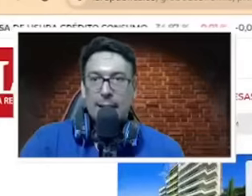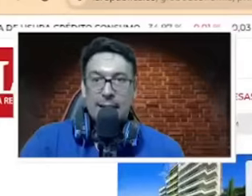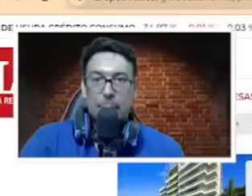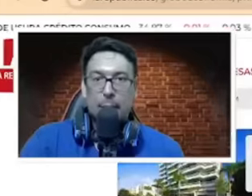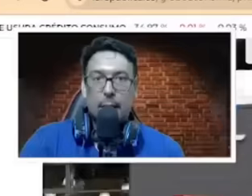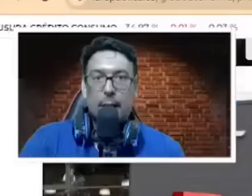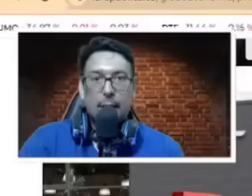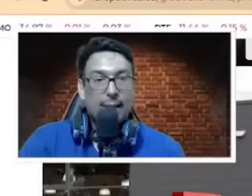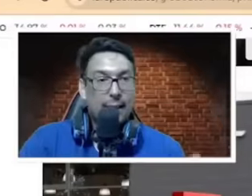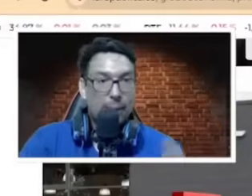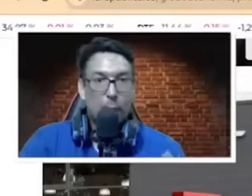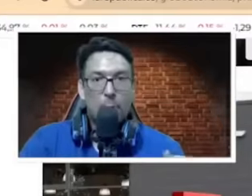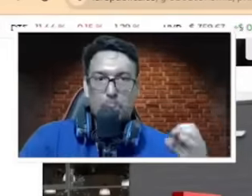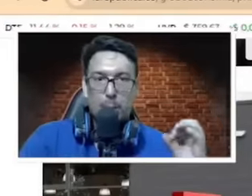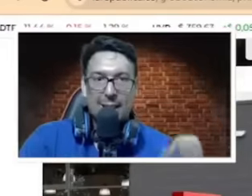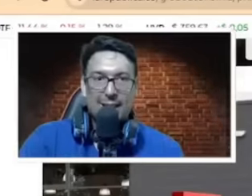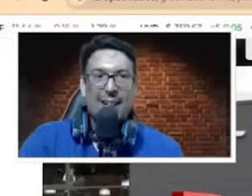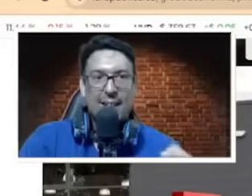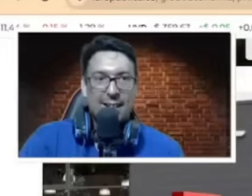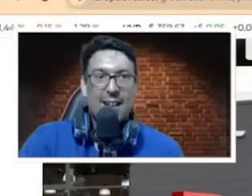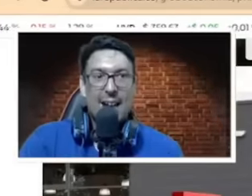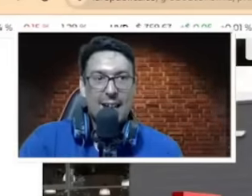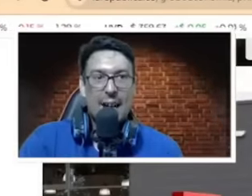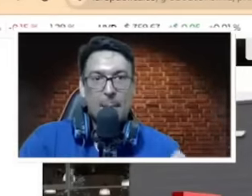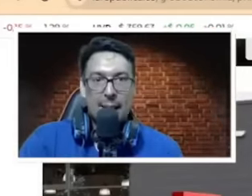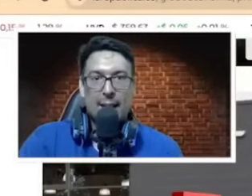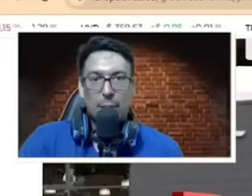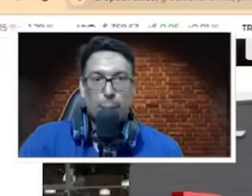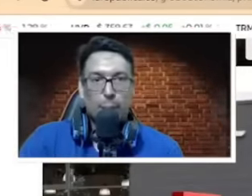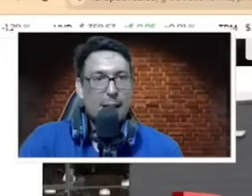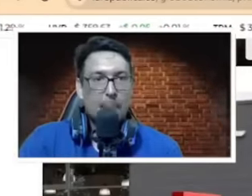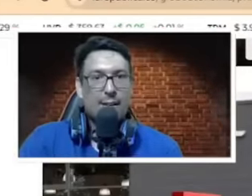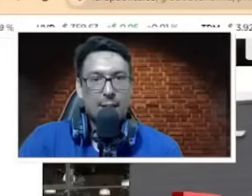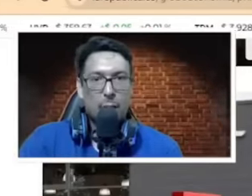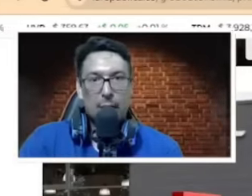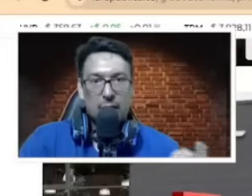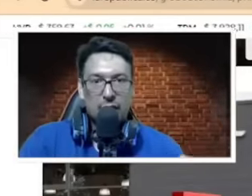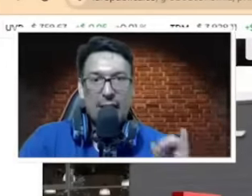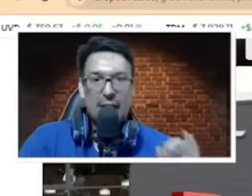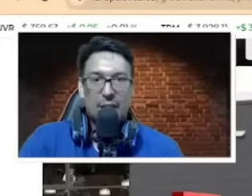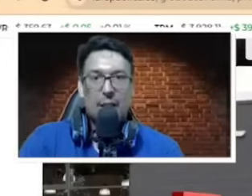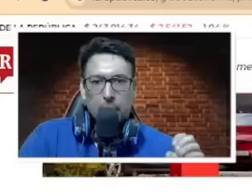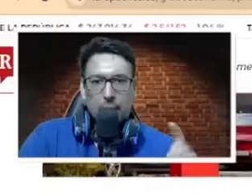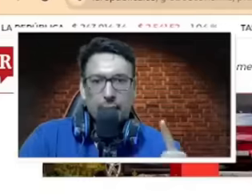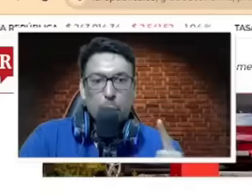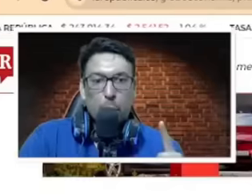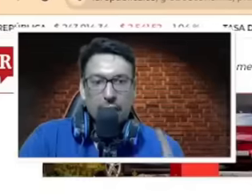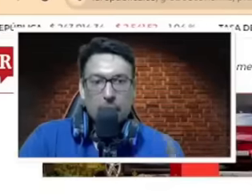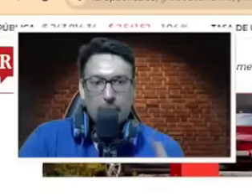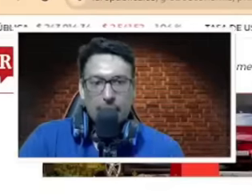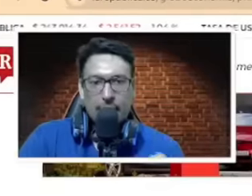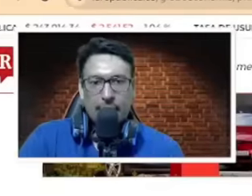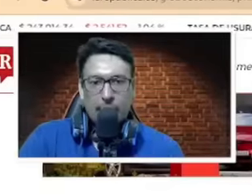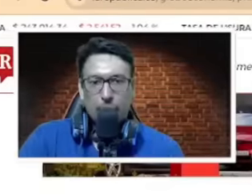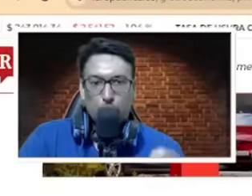dice La República. Este es de Colombia. Primera tienda de Tesla en América del Sur. La empresa de Elon Musk llega a Chile. Serán dos modelos